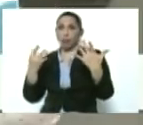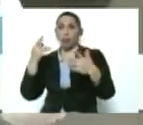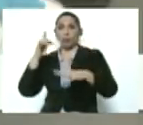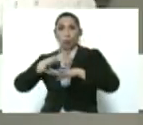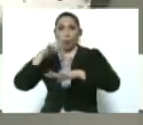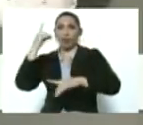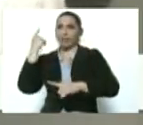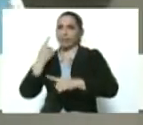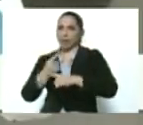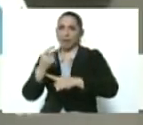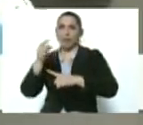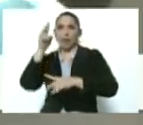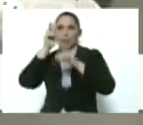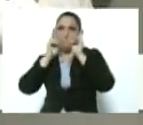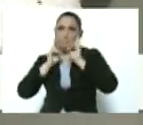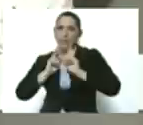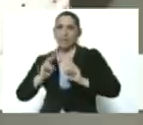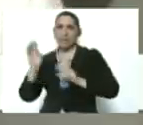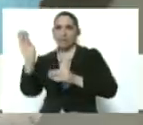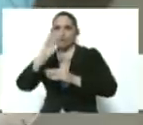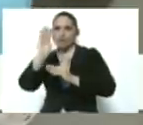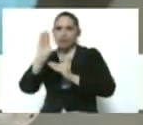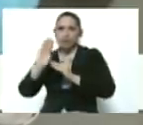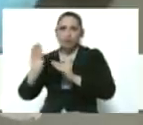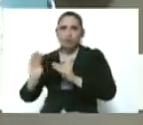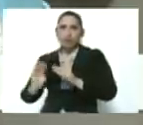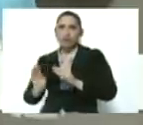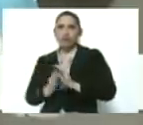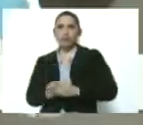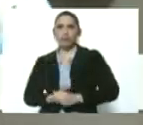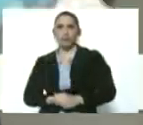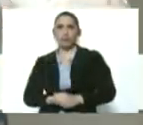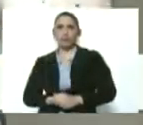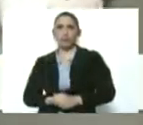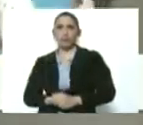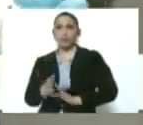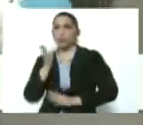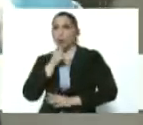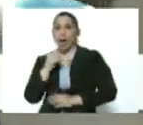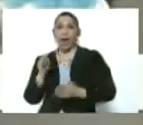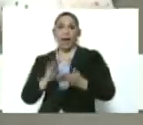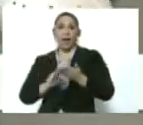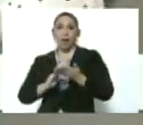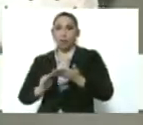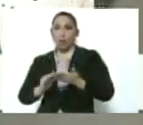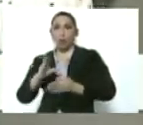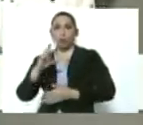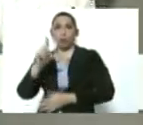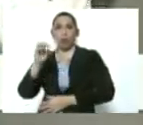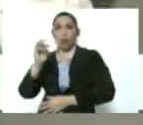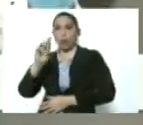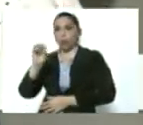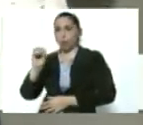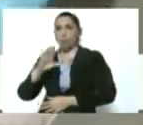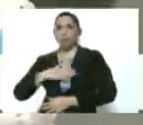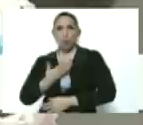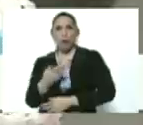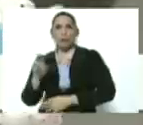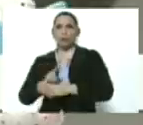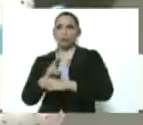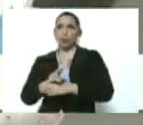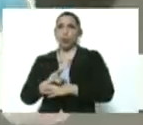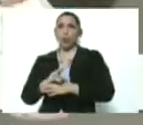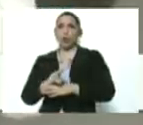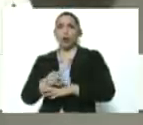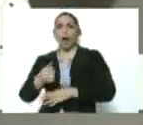tiene que ir un paño con alcohol si no tenemos alcohol cloro si no tenemos cloro agua y